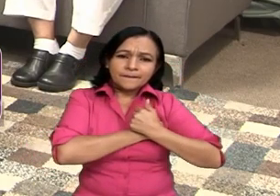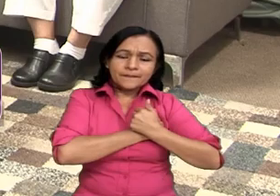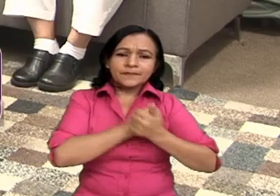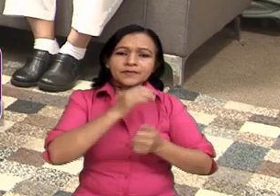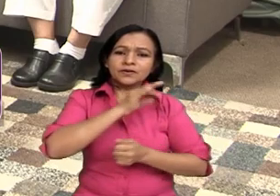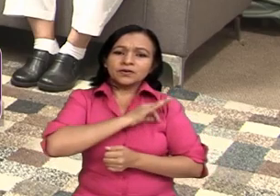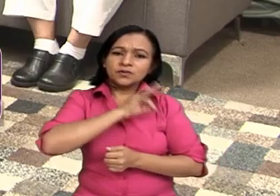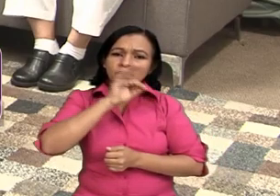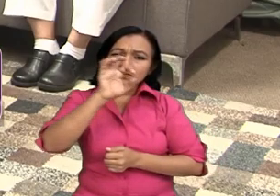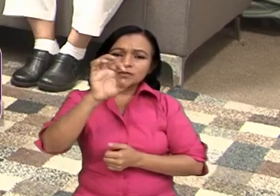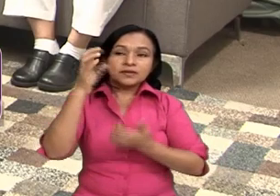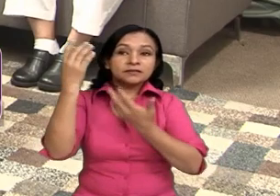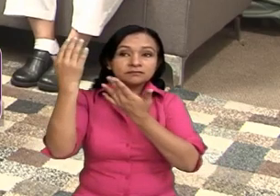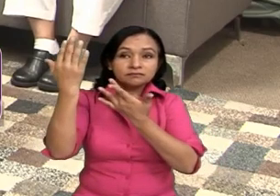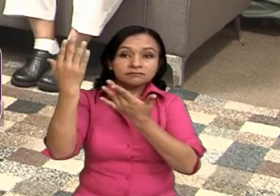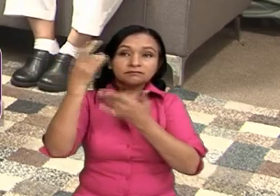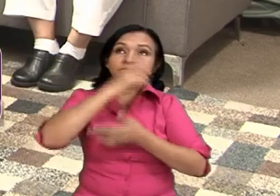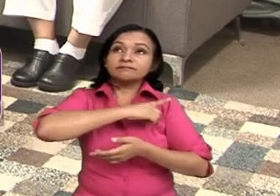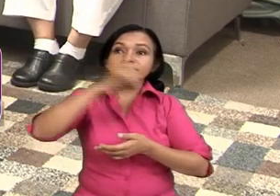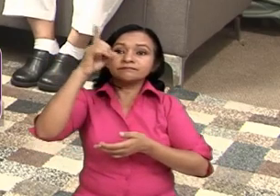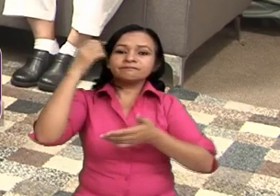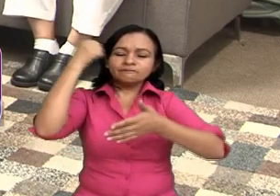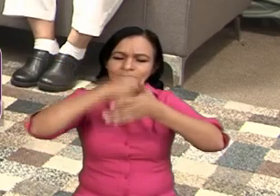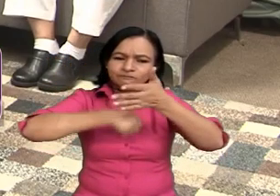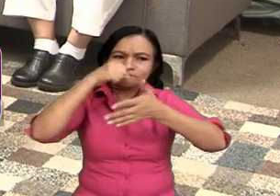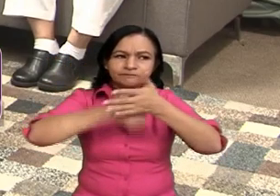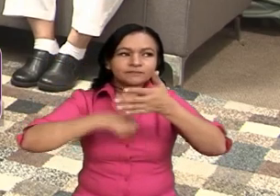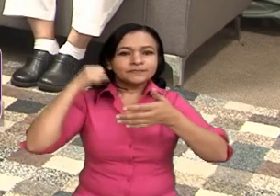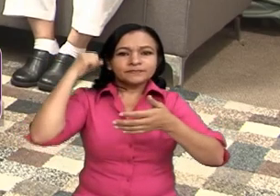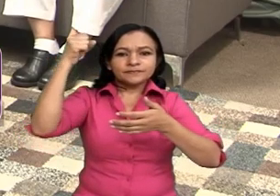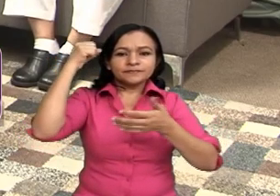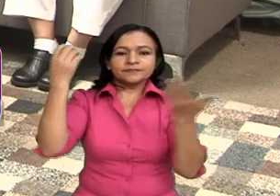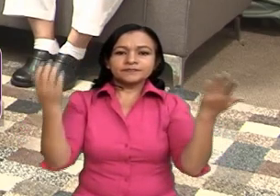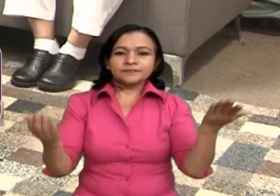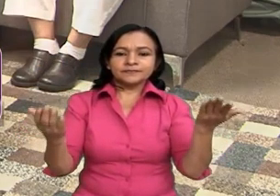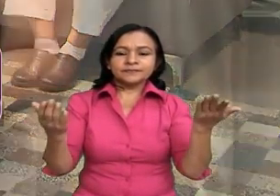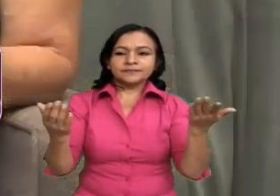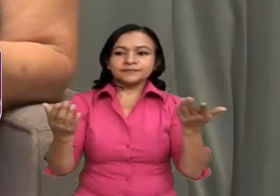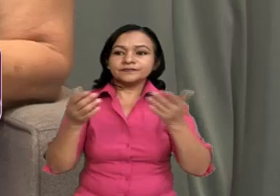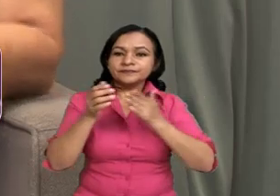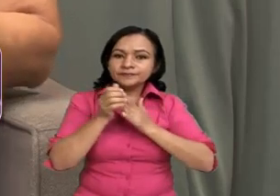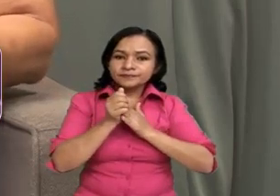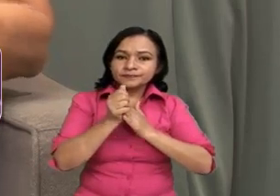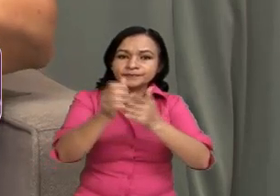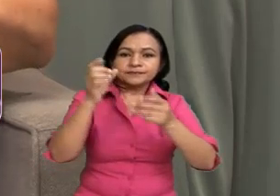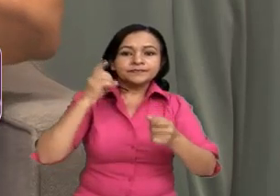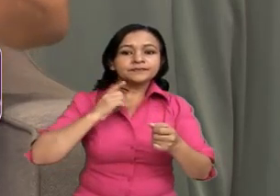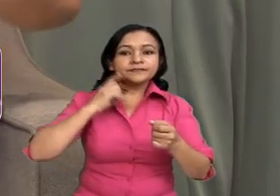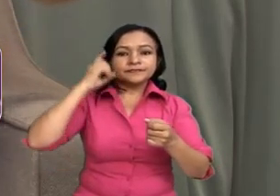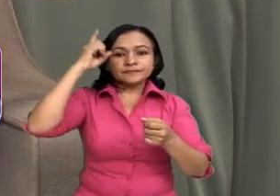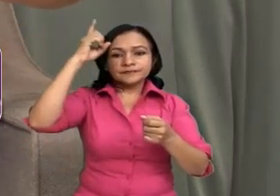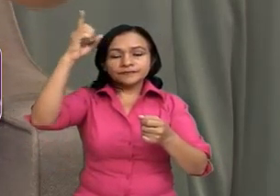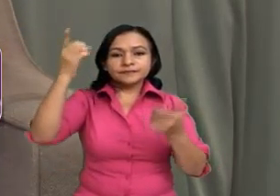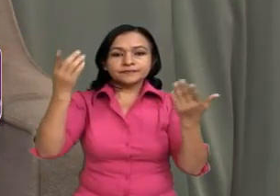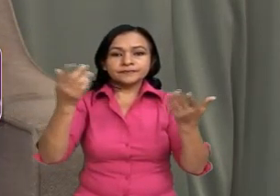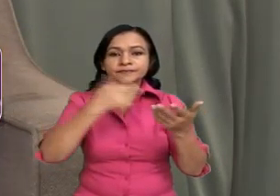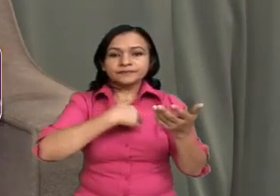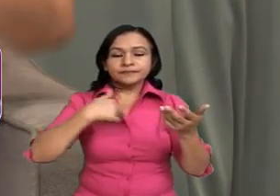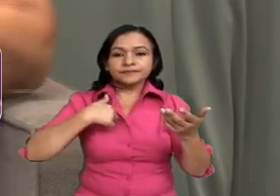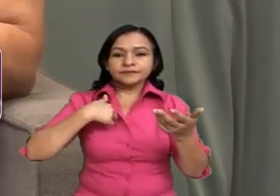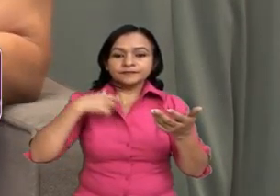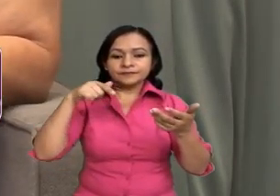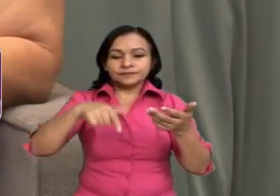con esperanza, y seguir triunfando en ir desarrollando y salir